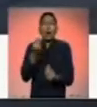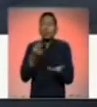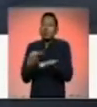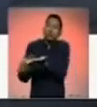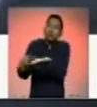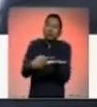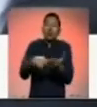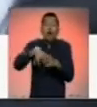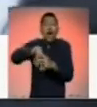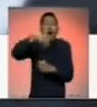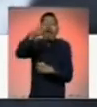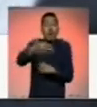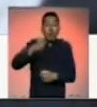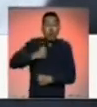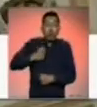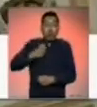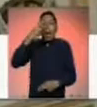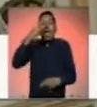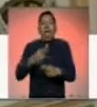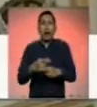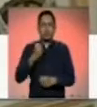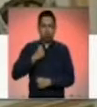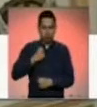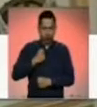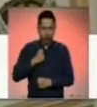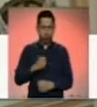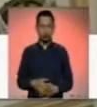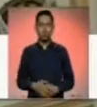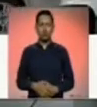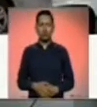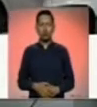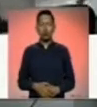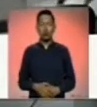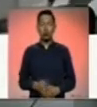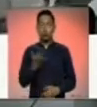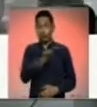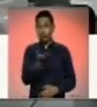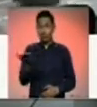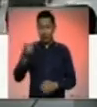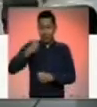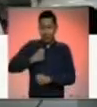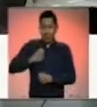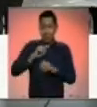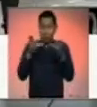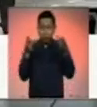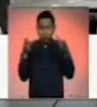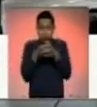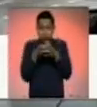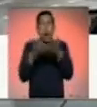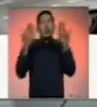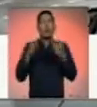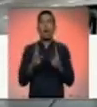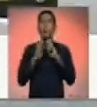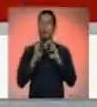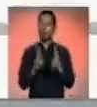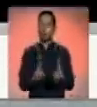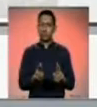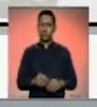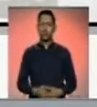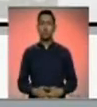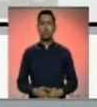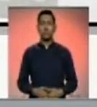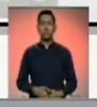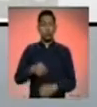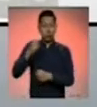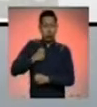del Ministerio de Defensa con exoficiales. Ante estos hechos, el Comando Conjunto de las Fuerzas Armadas ya le respondió. Las